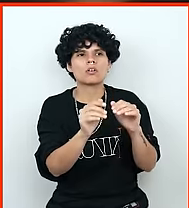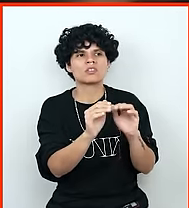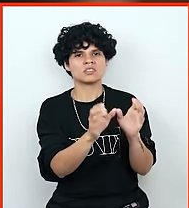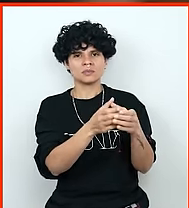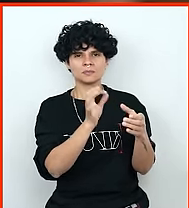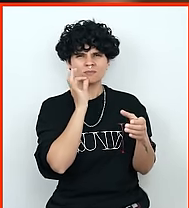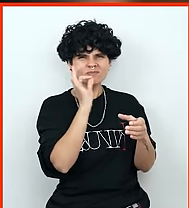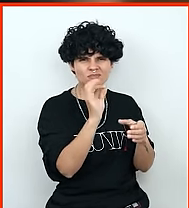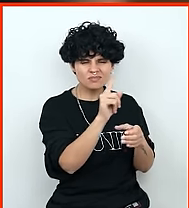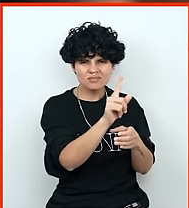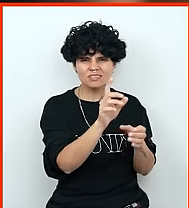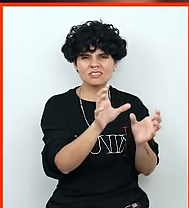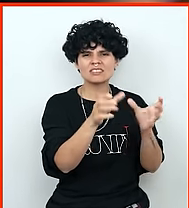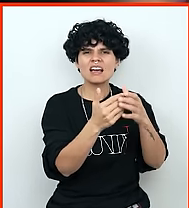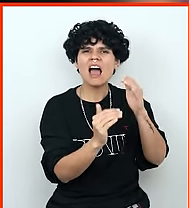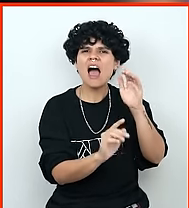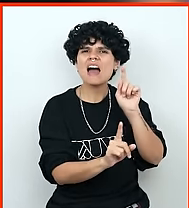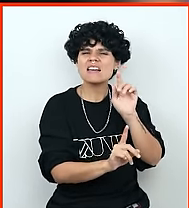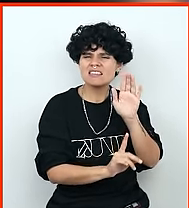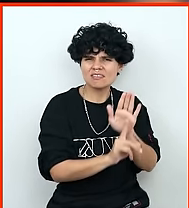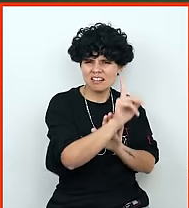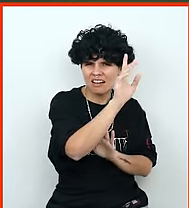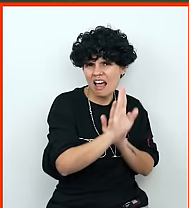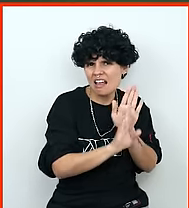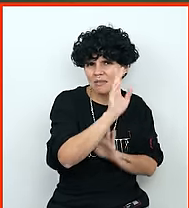familiares. Entonces como que esas castas familiares uno pensaría que existen